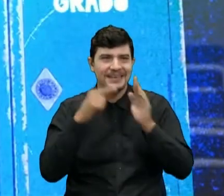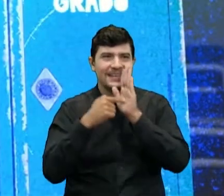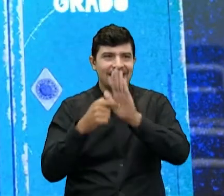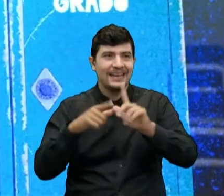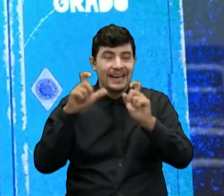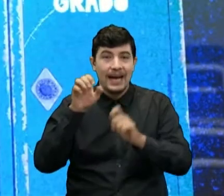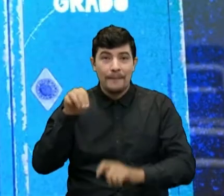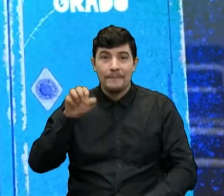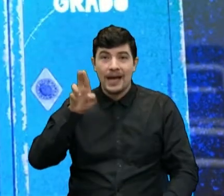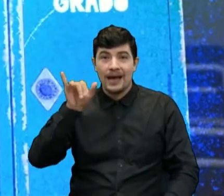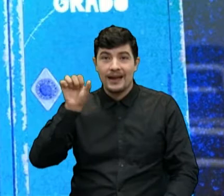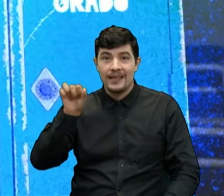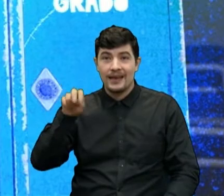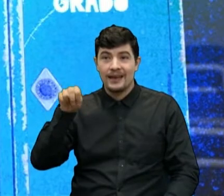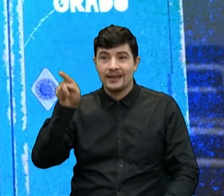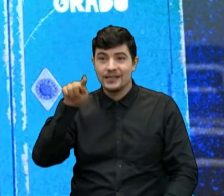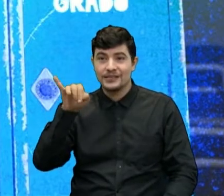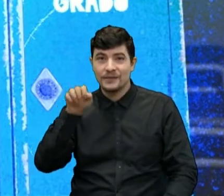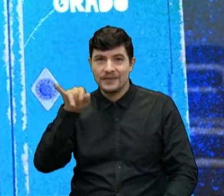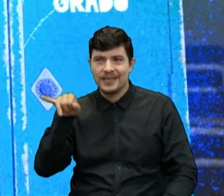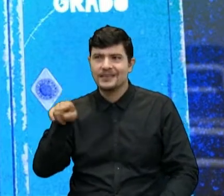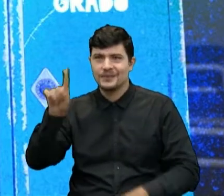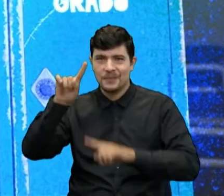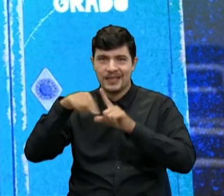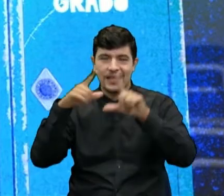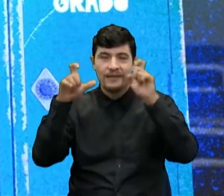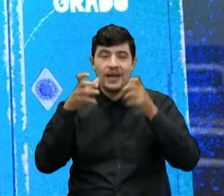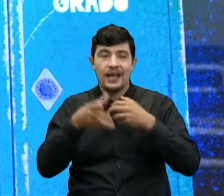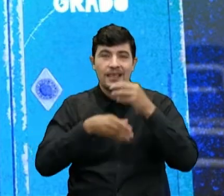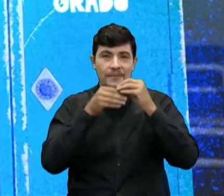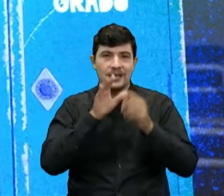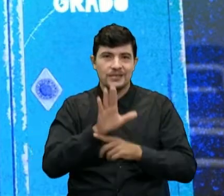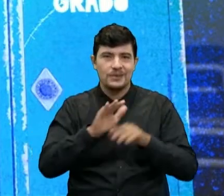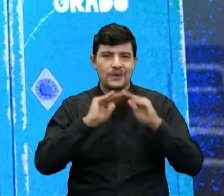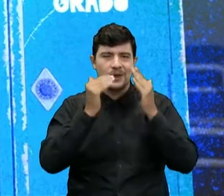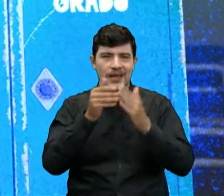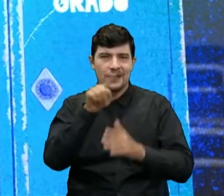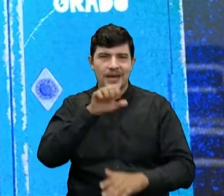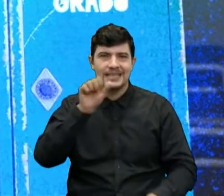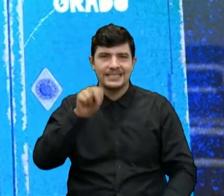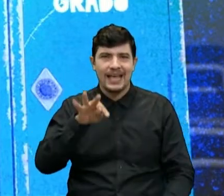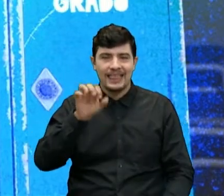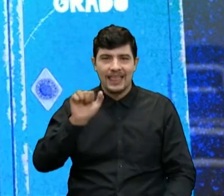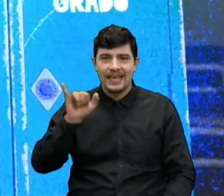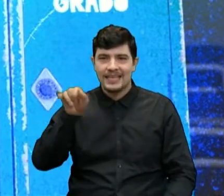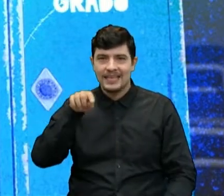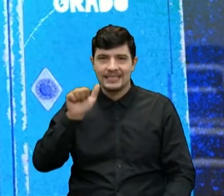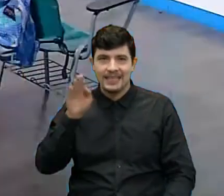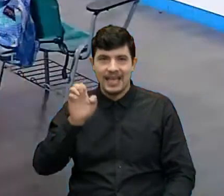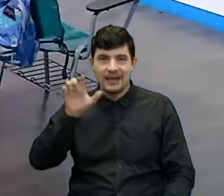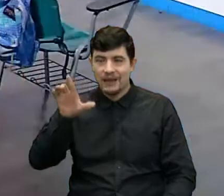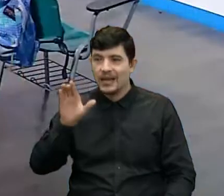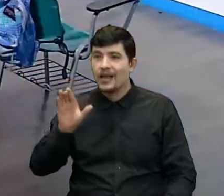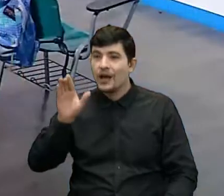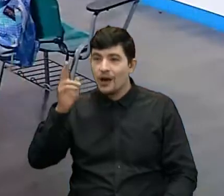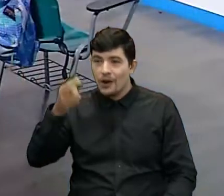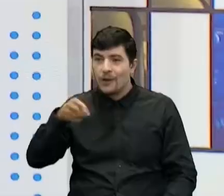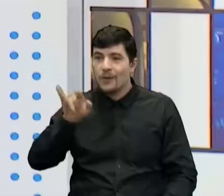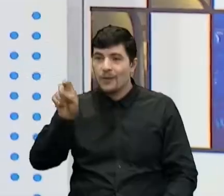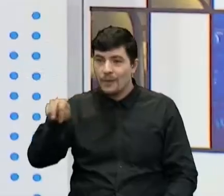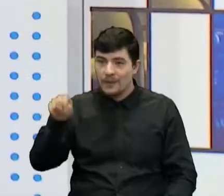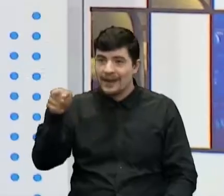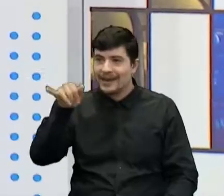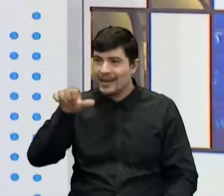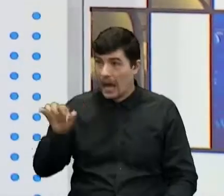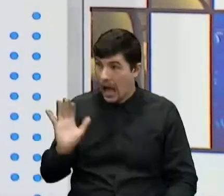fotografía A nuestro programa Y también es del colegio Santa Isabel de Hungría Ah, es un colegio Es colegio Ah, yo pensé que era